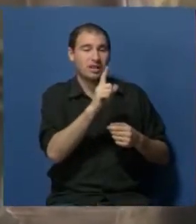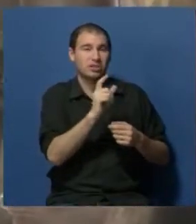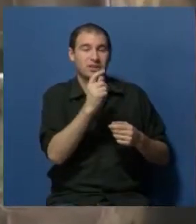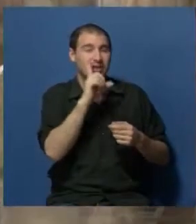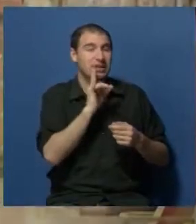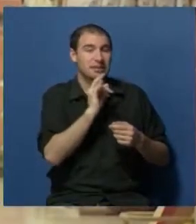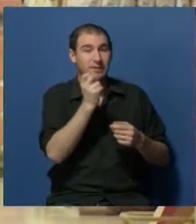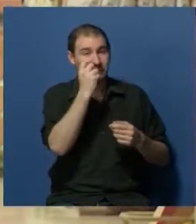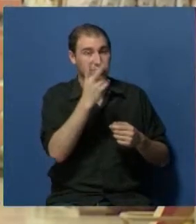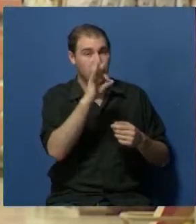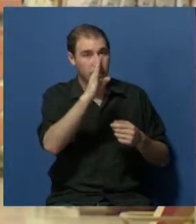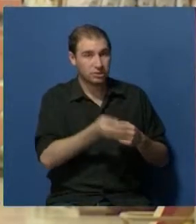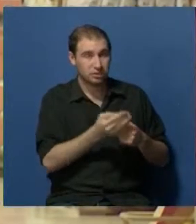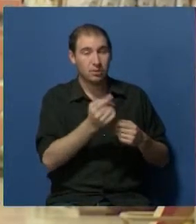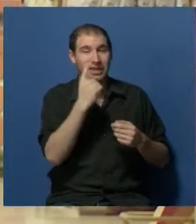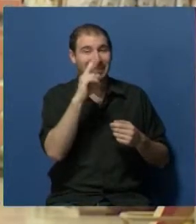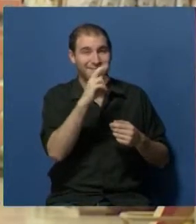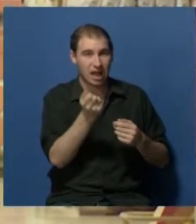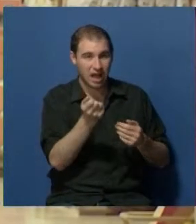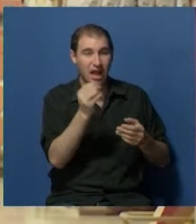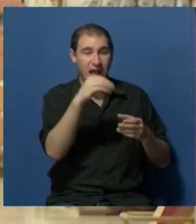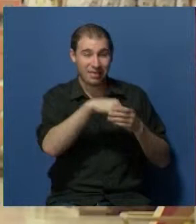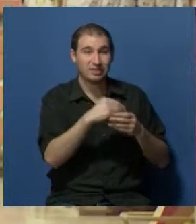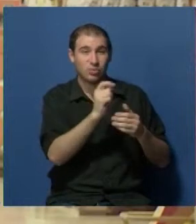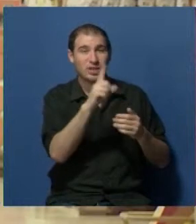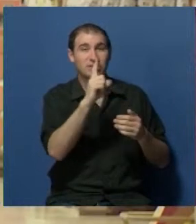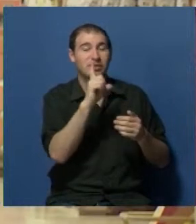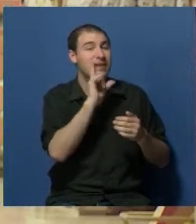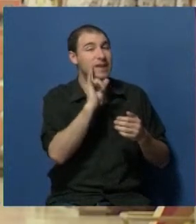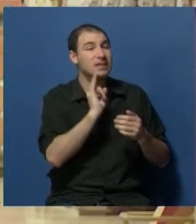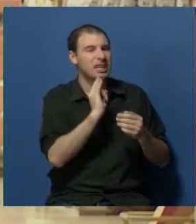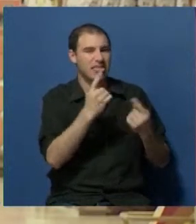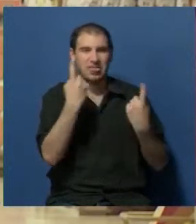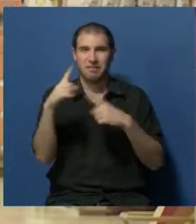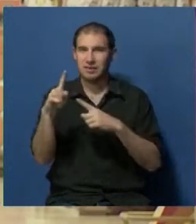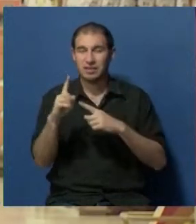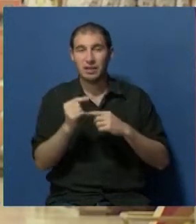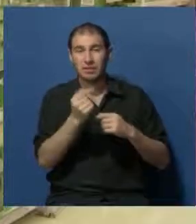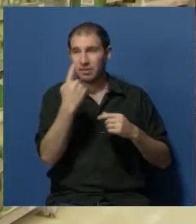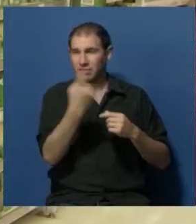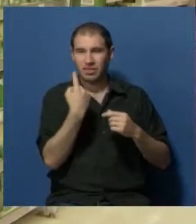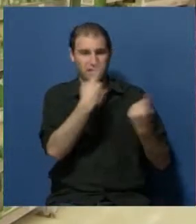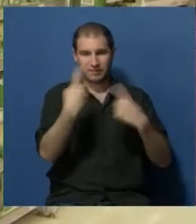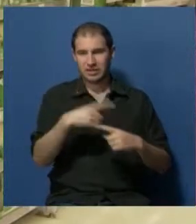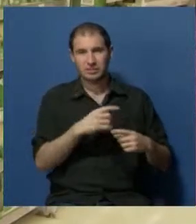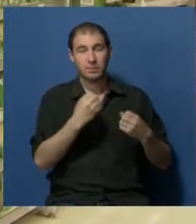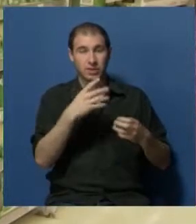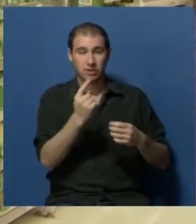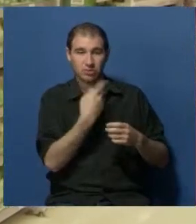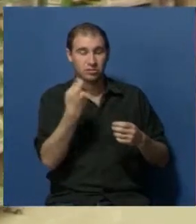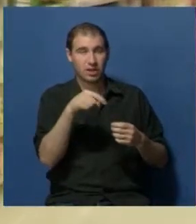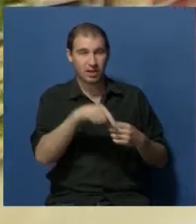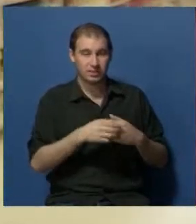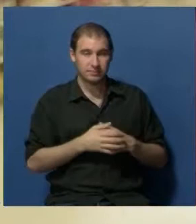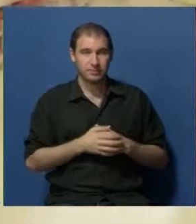el 21% o el porcentaje IVA que tenga ese litro de leche no es lo mismo para ninguno de nosotros tres porque nosotros tres